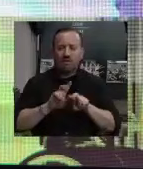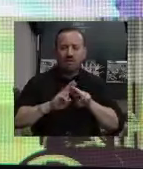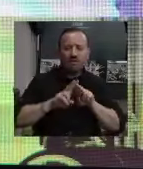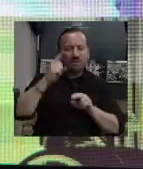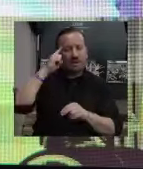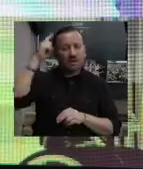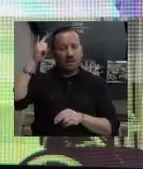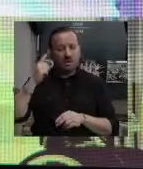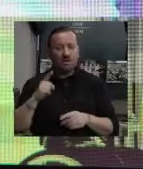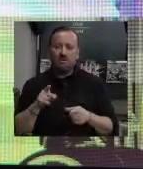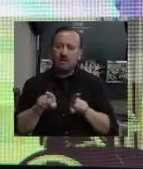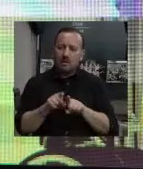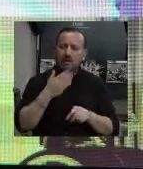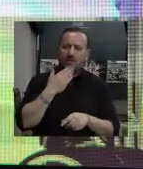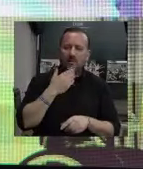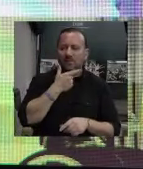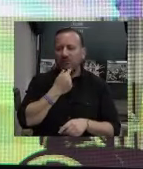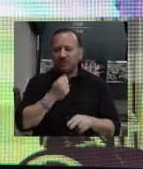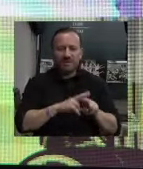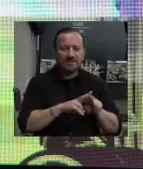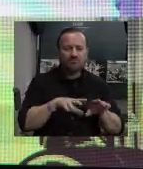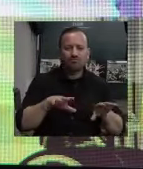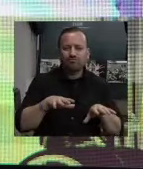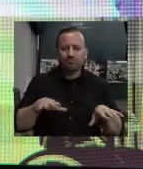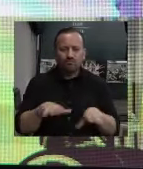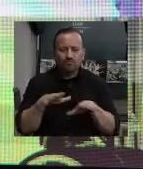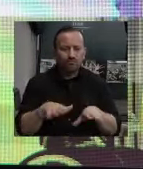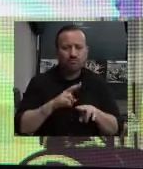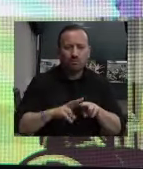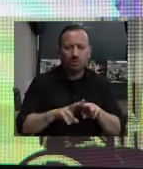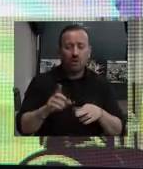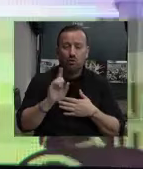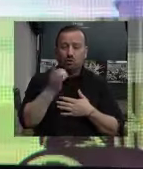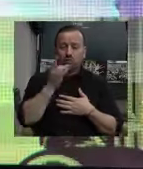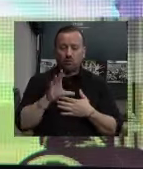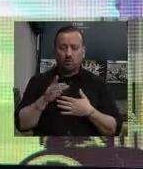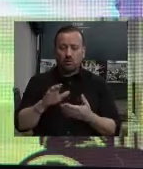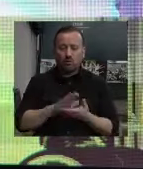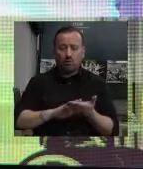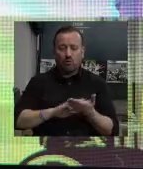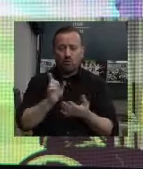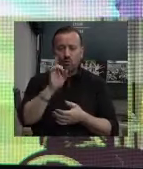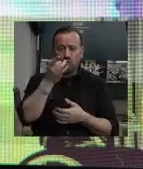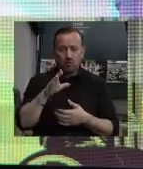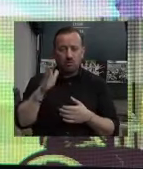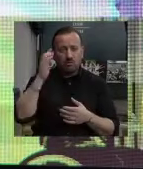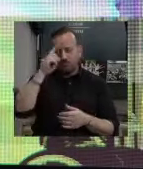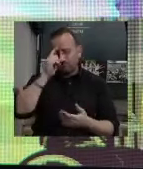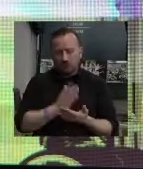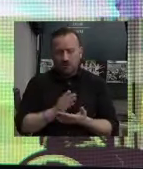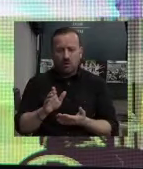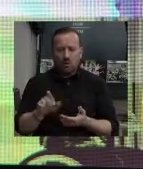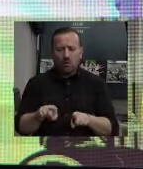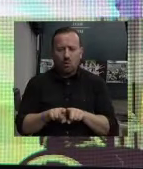ideas pero en la facilidad de hacer acción porque no solamente Esto no se soluciona solo es como decir